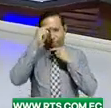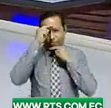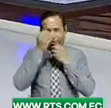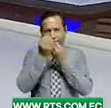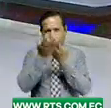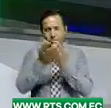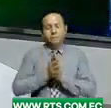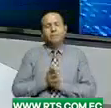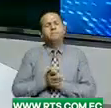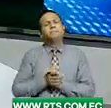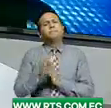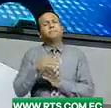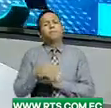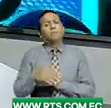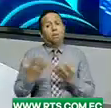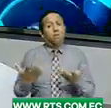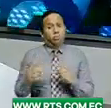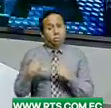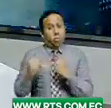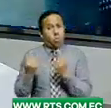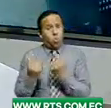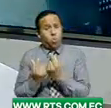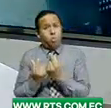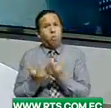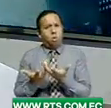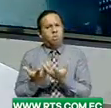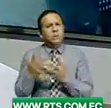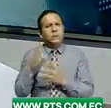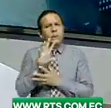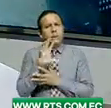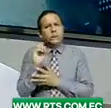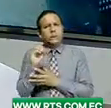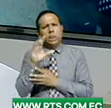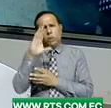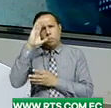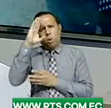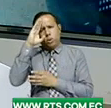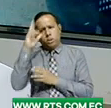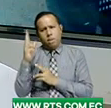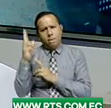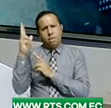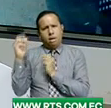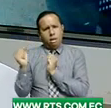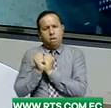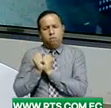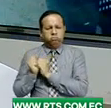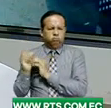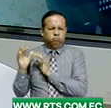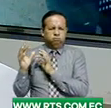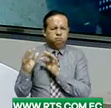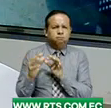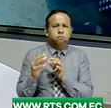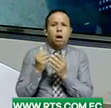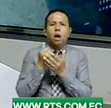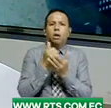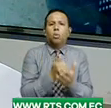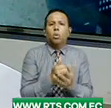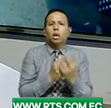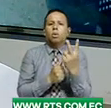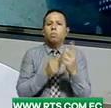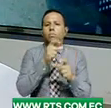Un operativo conjunto conformado por 500 policías y militares logró liberar a dos choferes que estaban secuestrados en